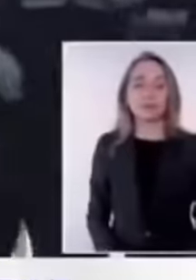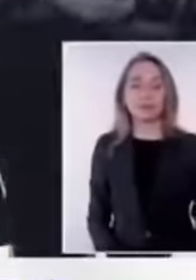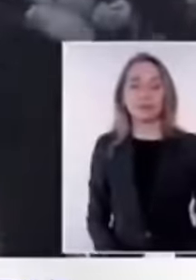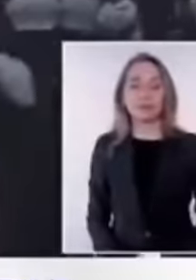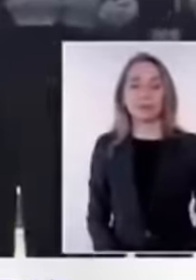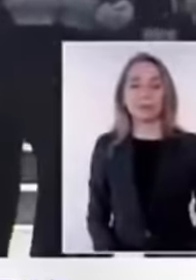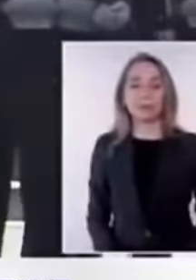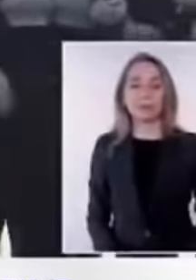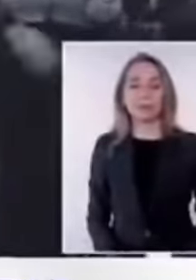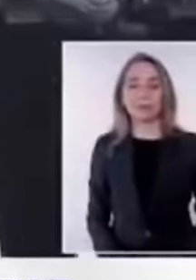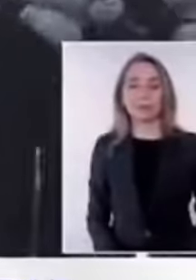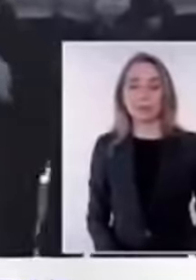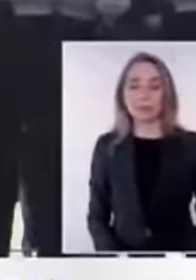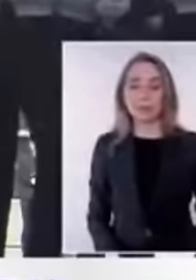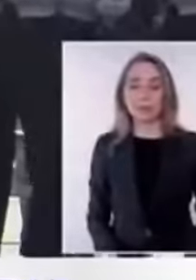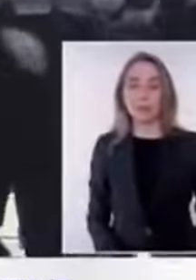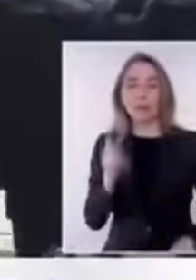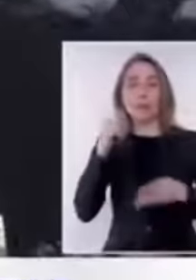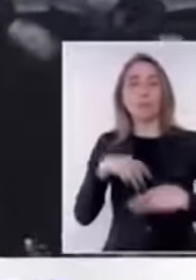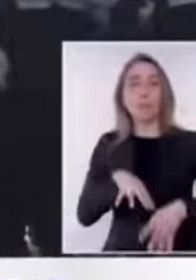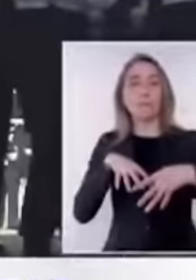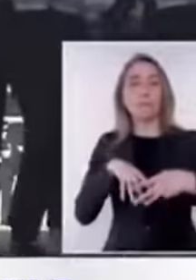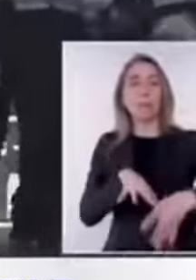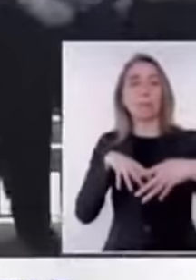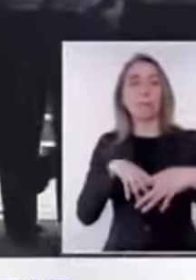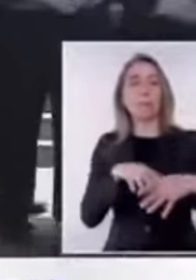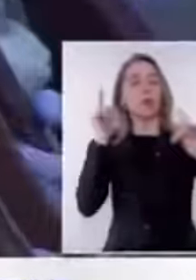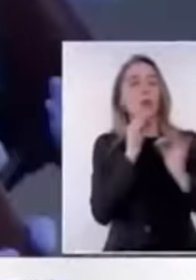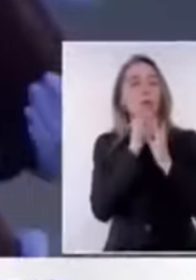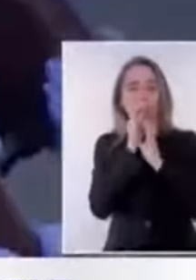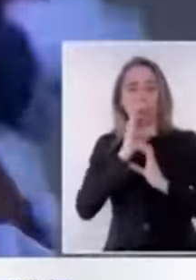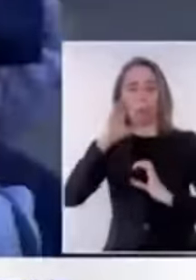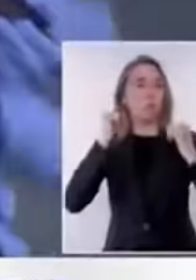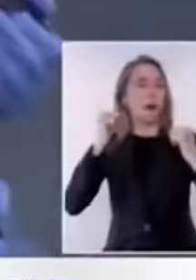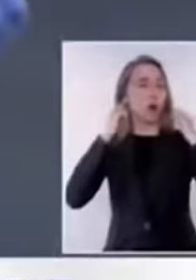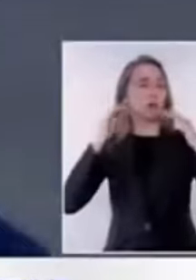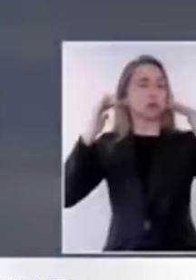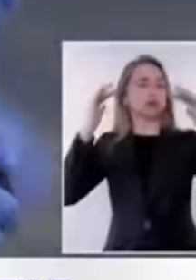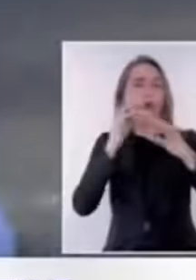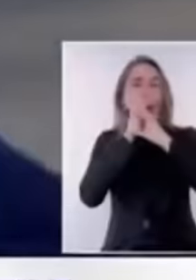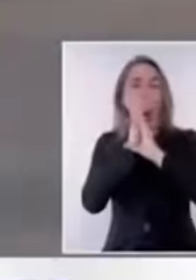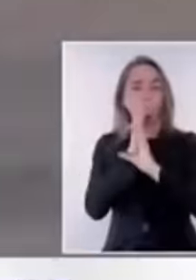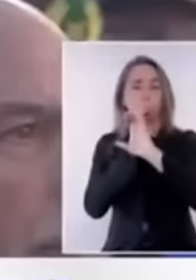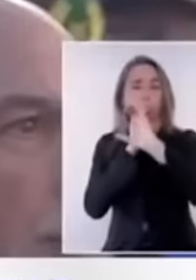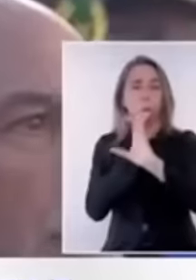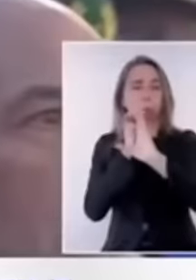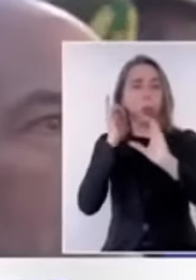fue. 7 o 8.000 soldados que participaron en esta última.